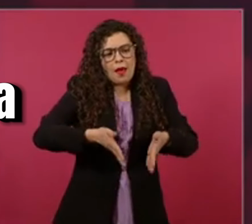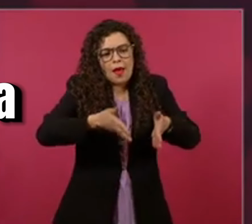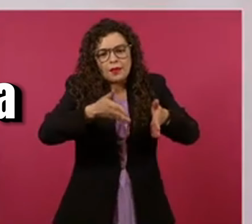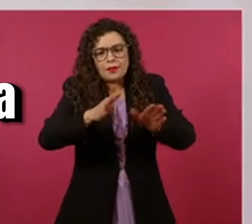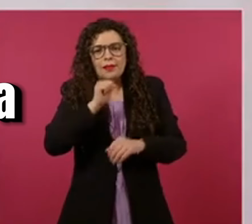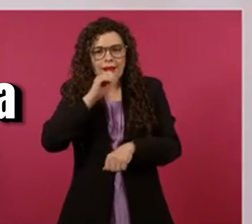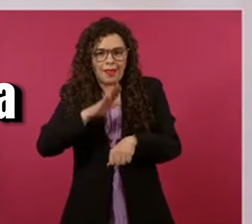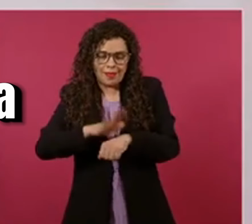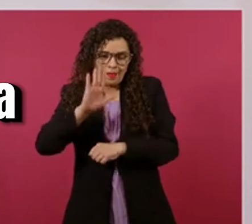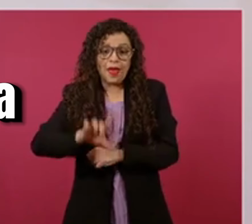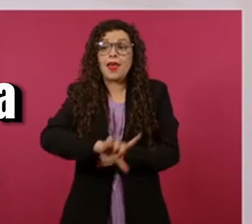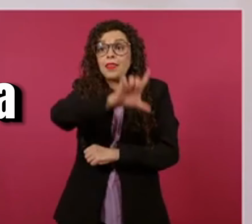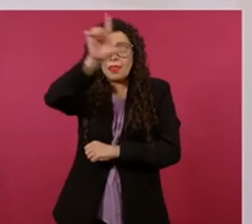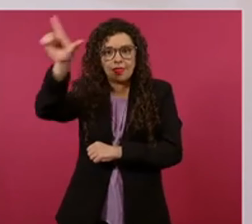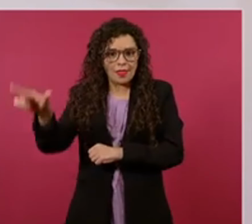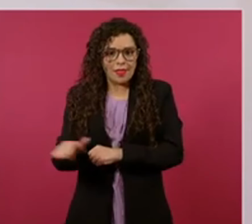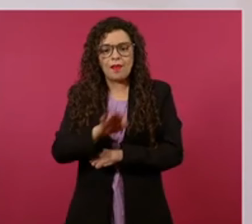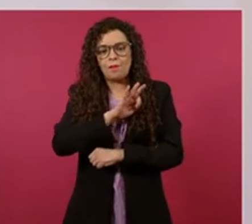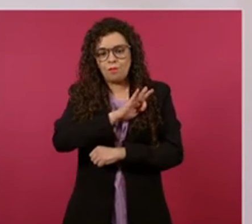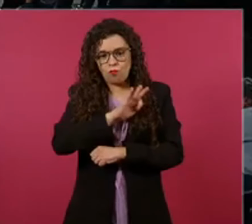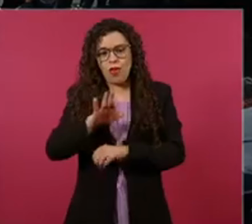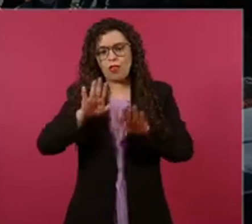Ya habrá tiempo para recorrerlo con él.